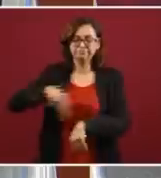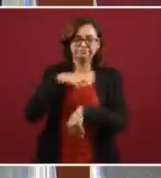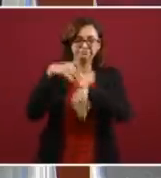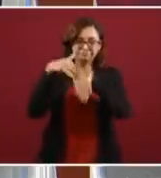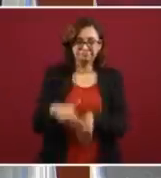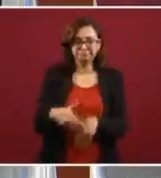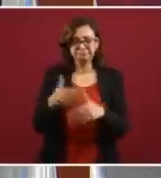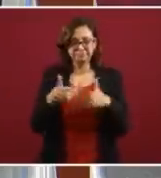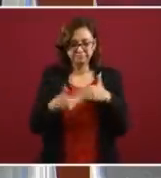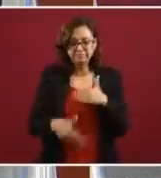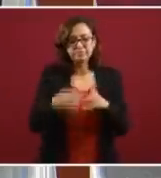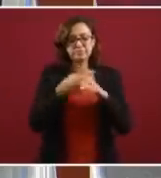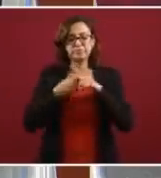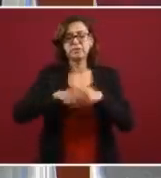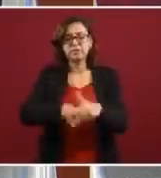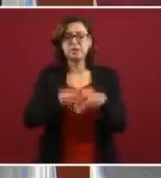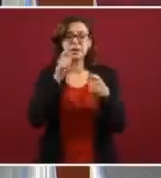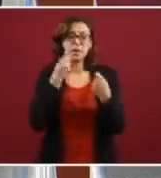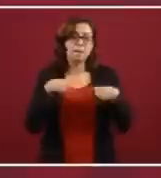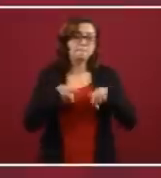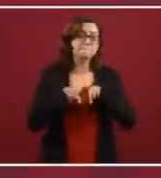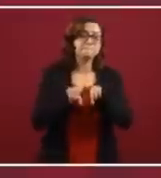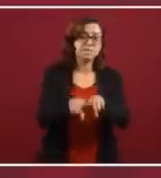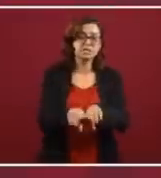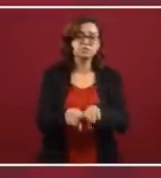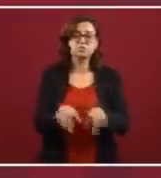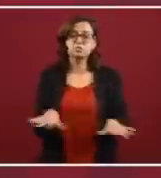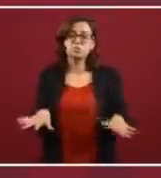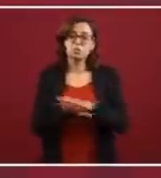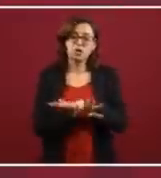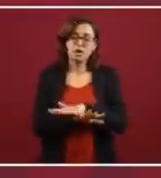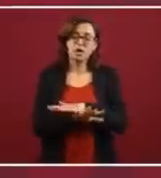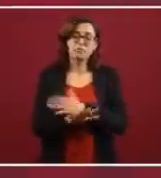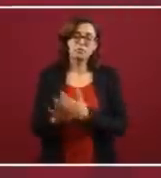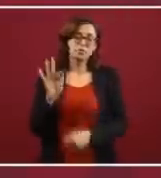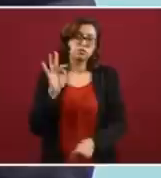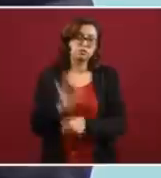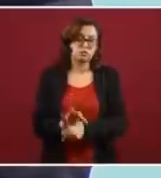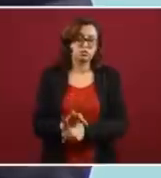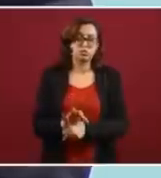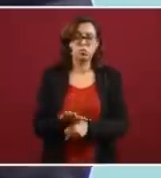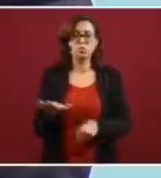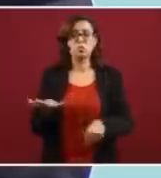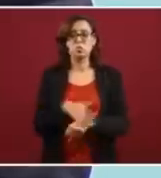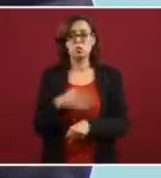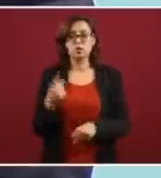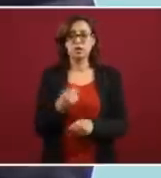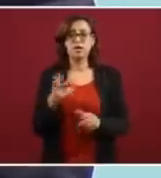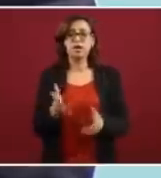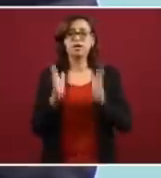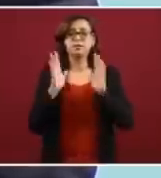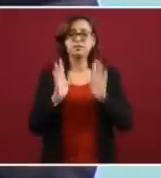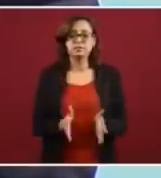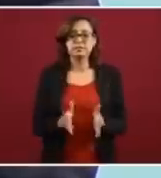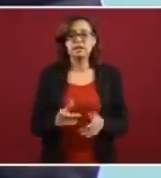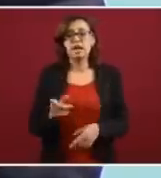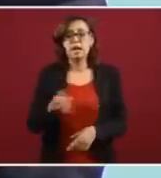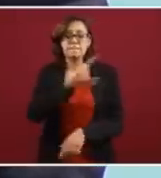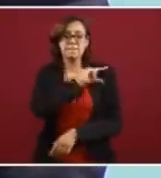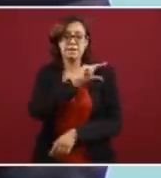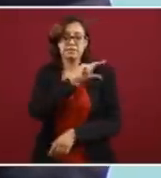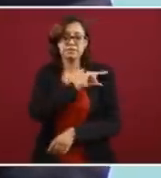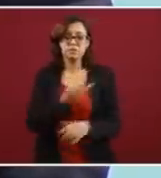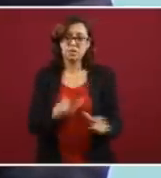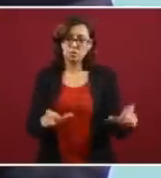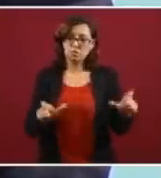Al mismo tiempo, hay un cambio significativo en la protección, toda vez de que se han retirado ya los servicios de escolta privados para